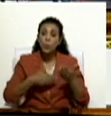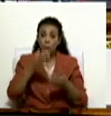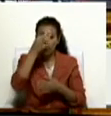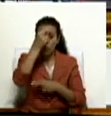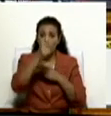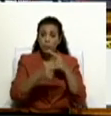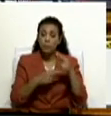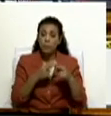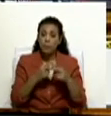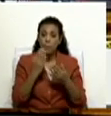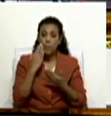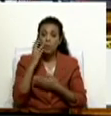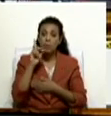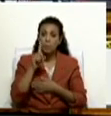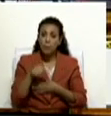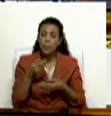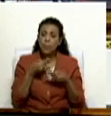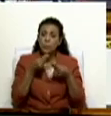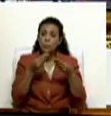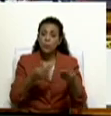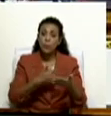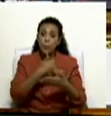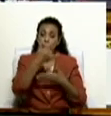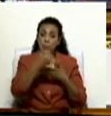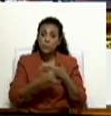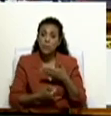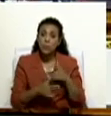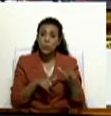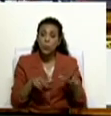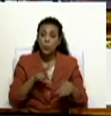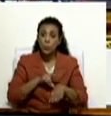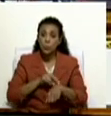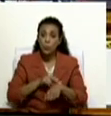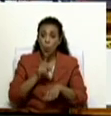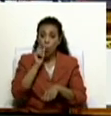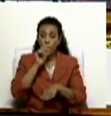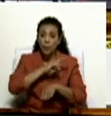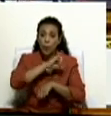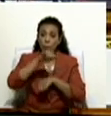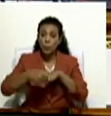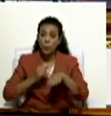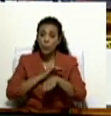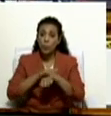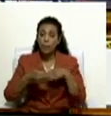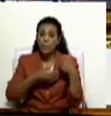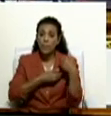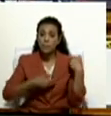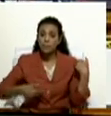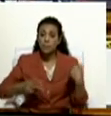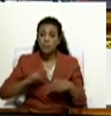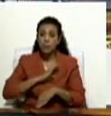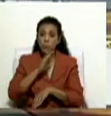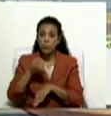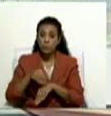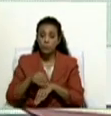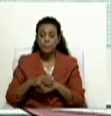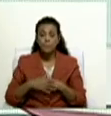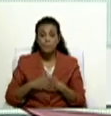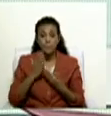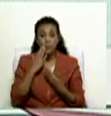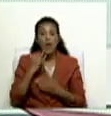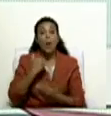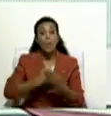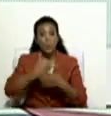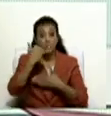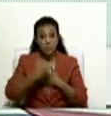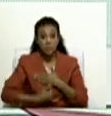cabello también le fue entregado este proyecto ya al doctor Jorge Rodríguez presidente de la asamblea nacional en consideración el proyecto